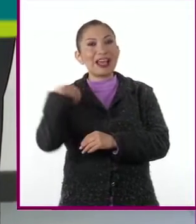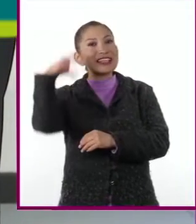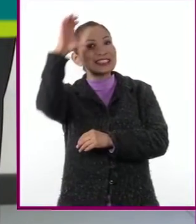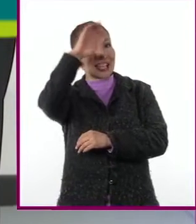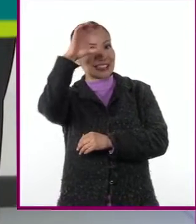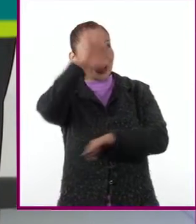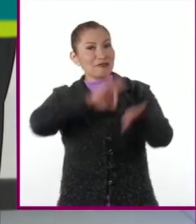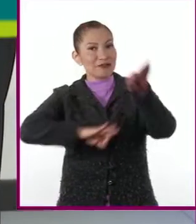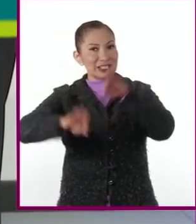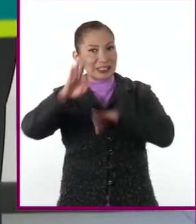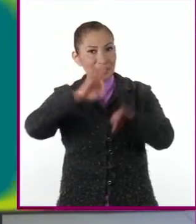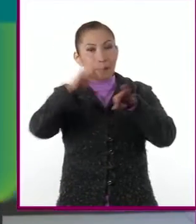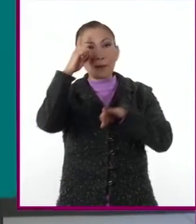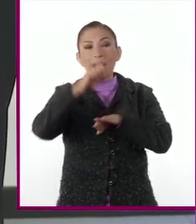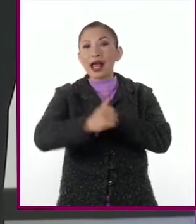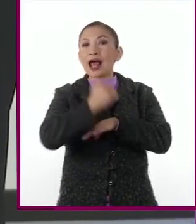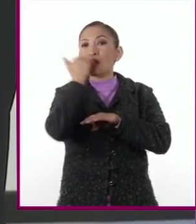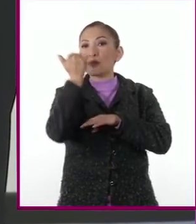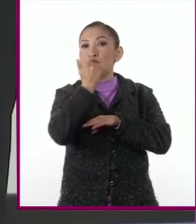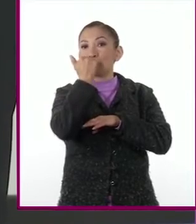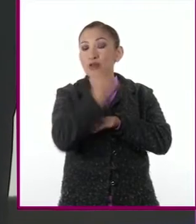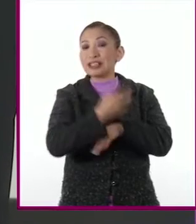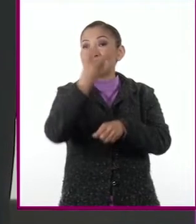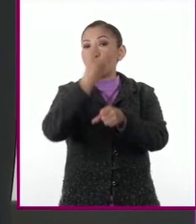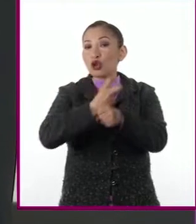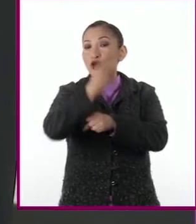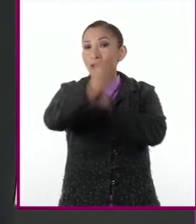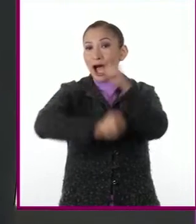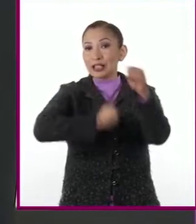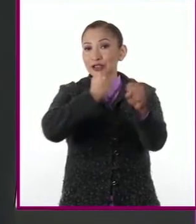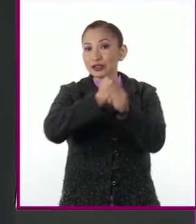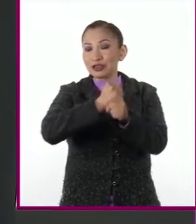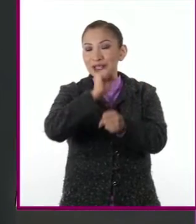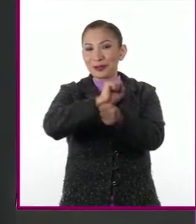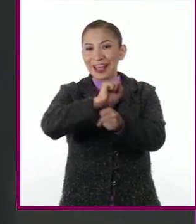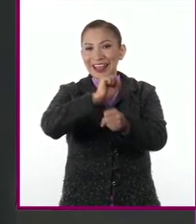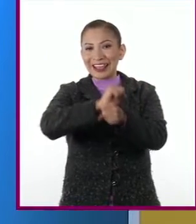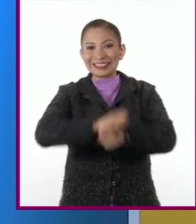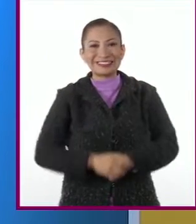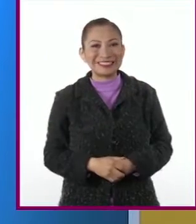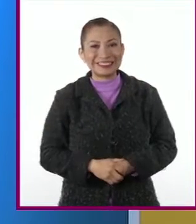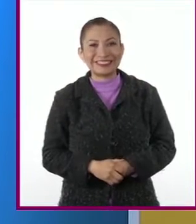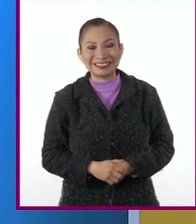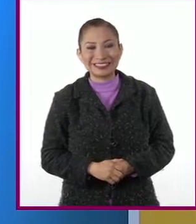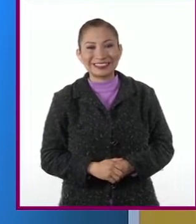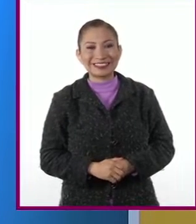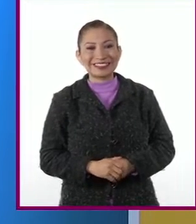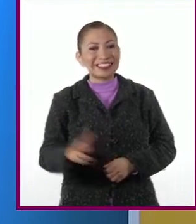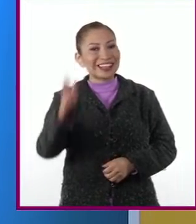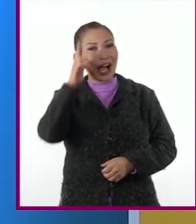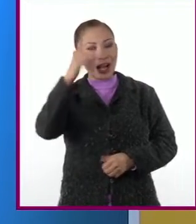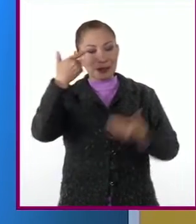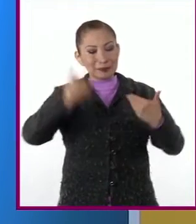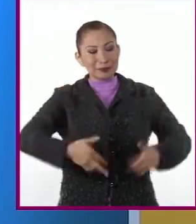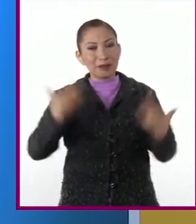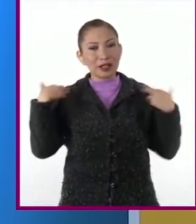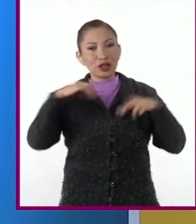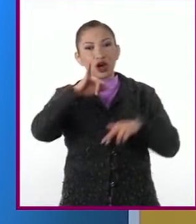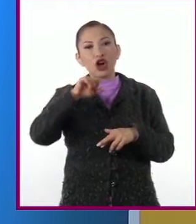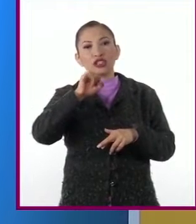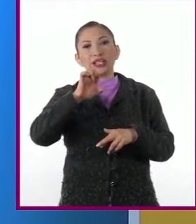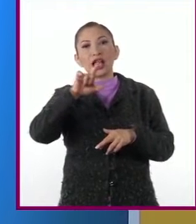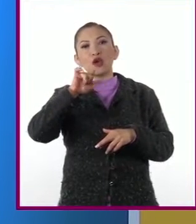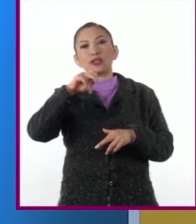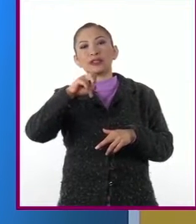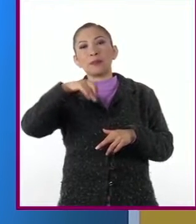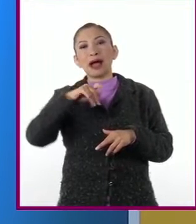Ciencias Física, para los estudiantes de segundo grado de secundaria. ¿Qué tal? Soy el profesor José Luis